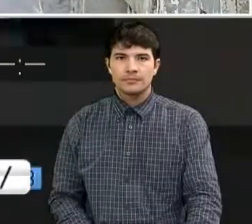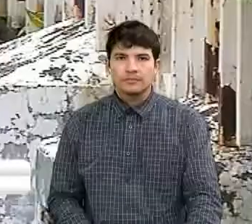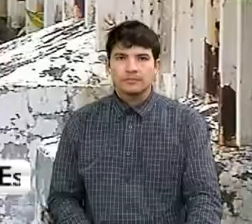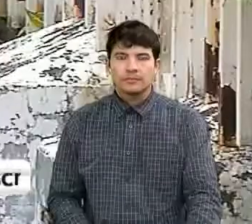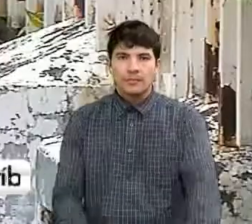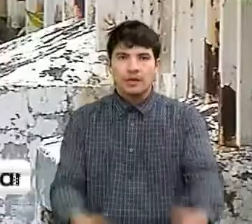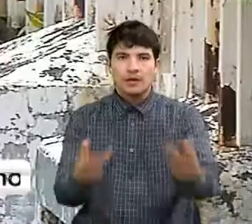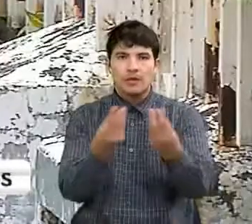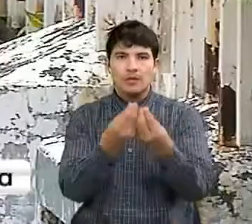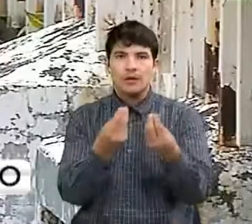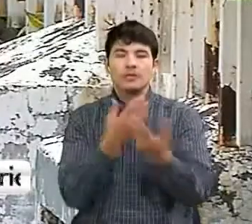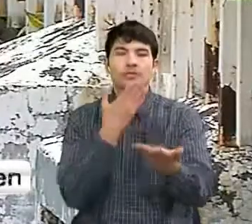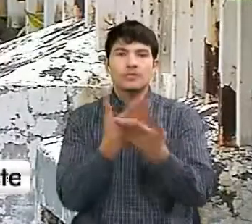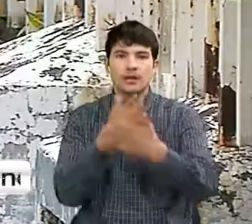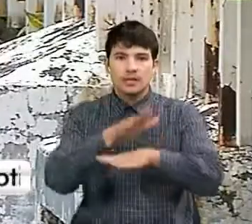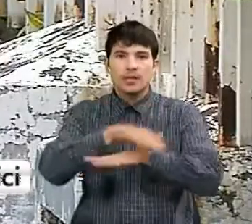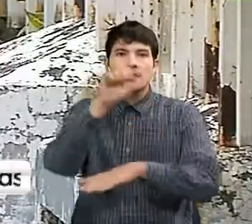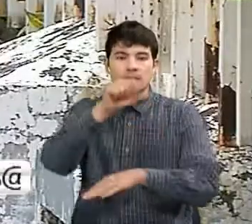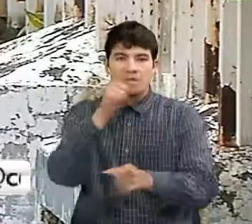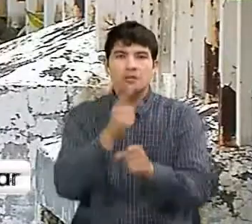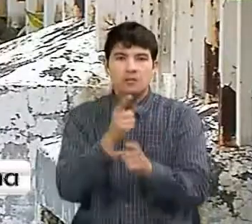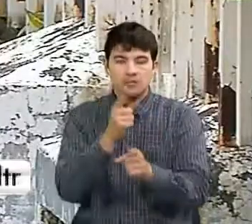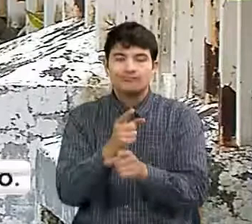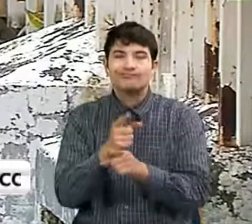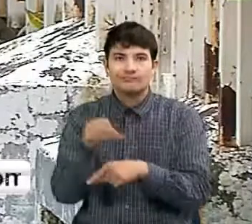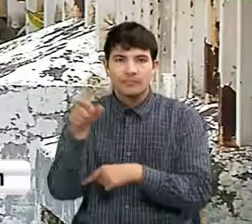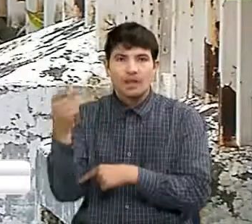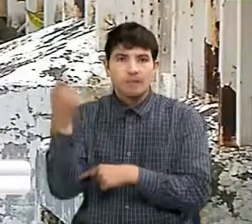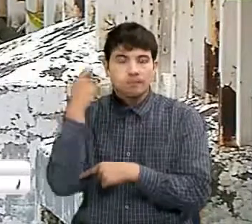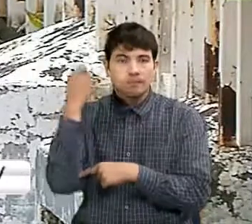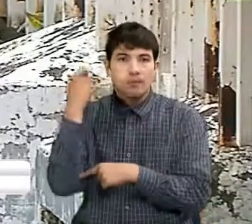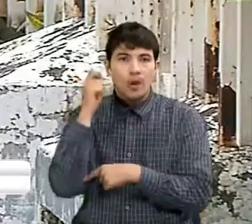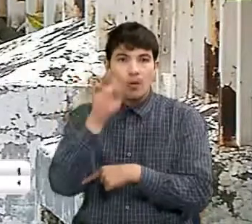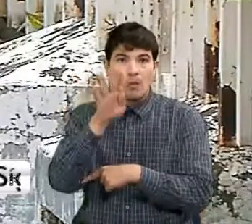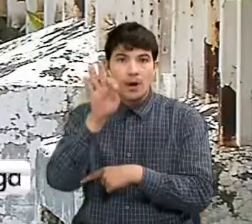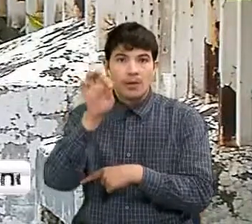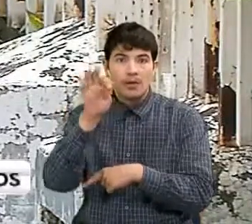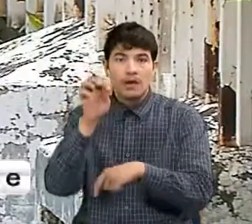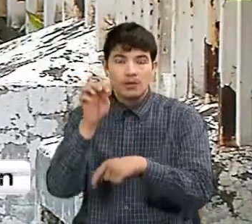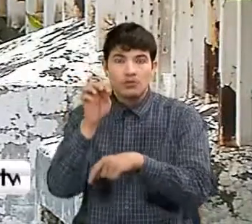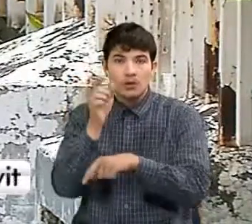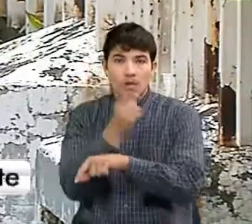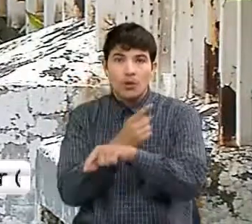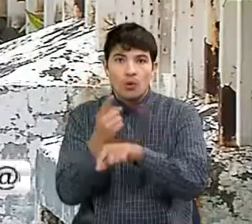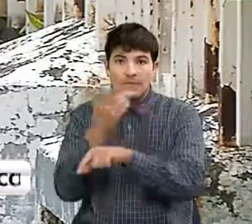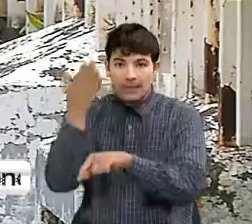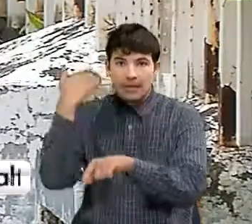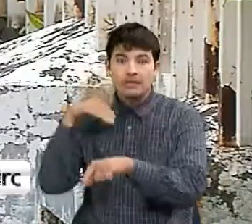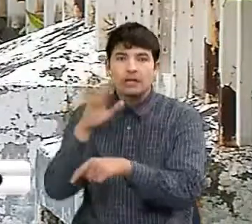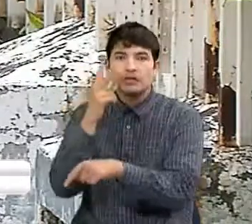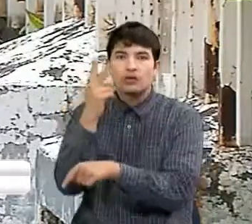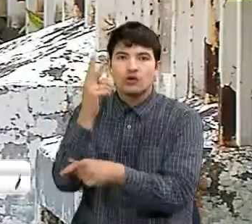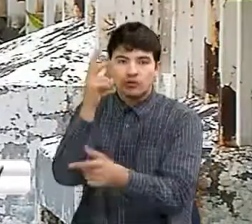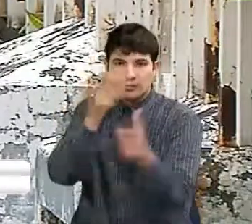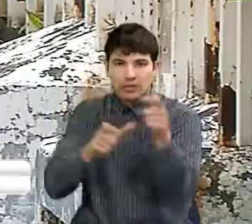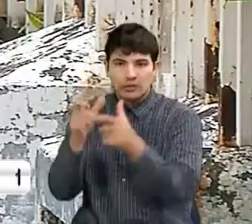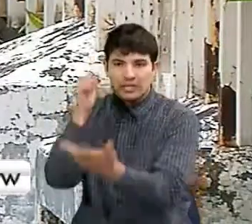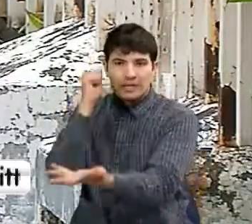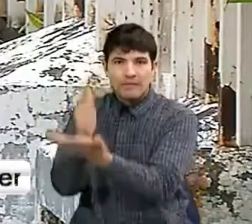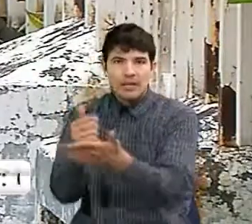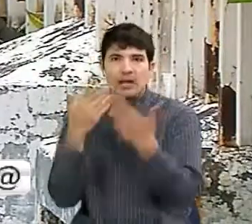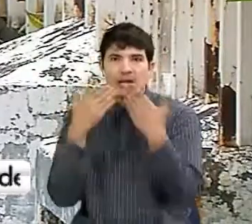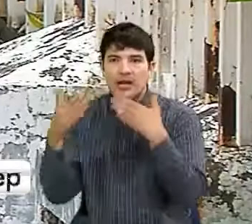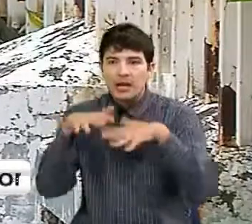compañeros y televidentes muy buenas tardes pues así es en las últimas 48 horas han sido asesinados dos personas en zona rural de